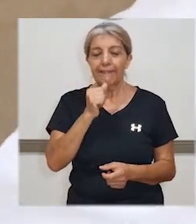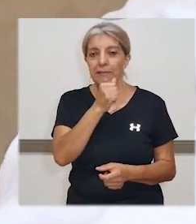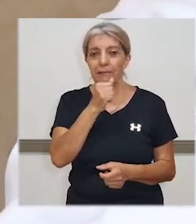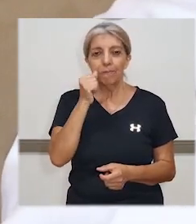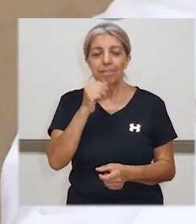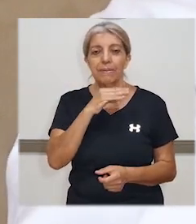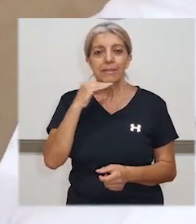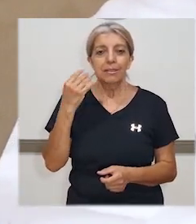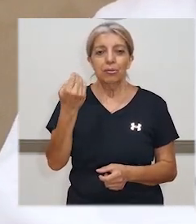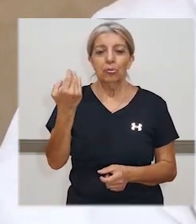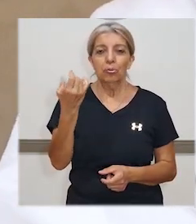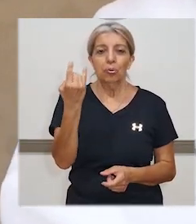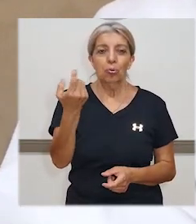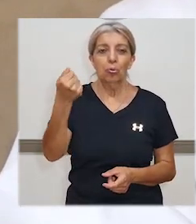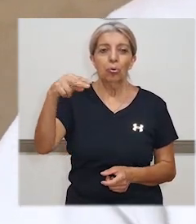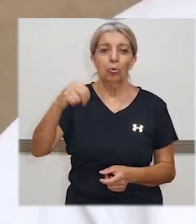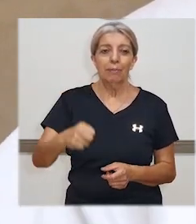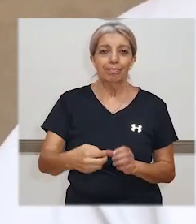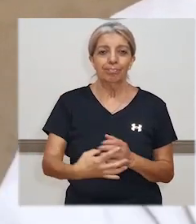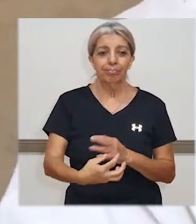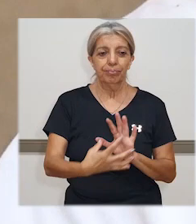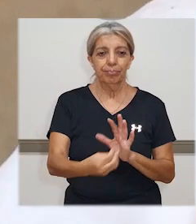Juan. Gloria a ti, Señor.